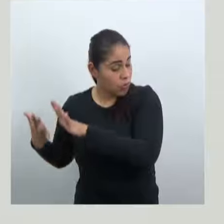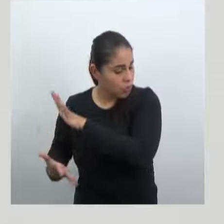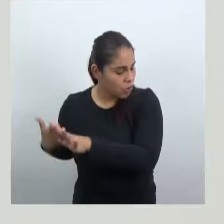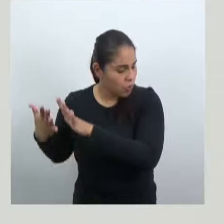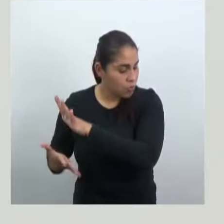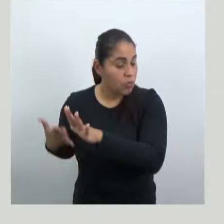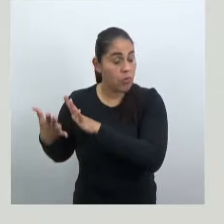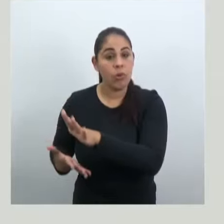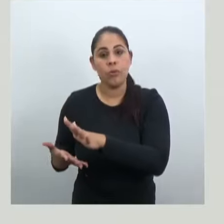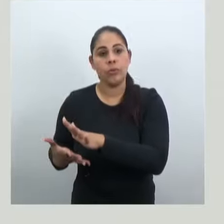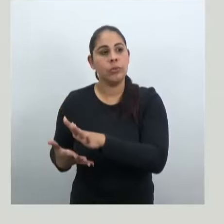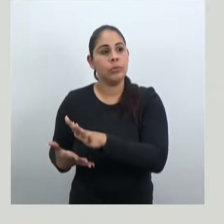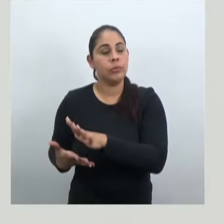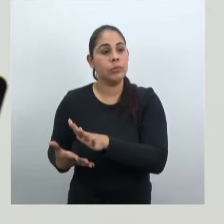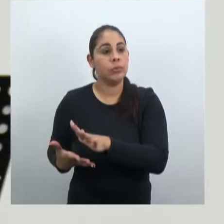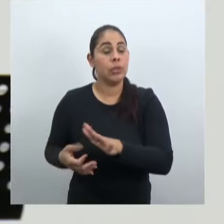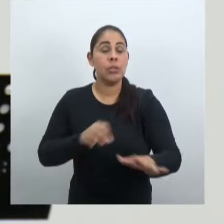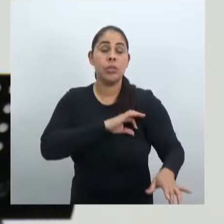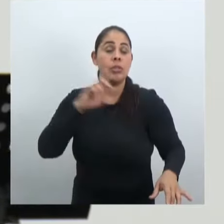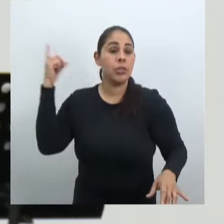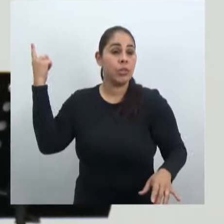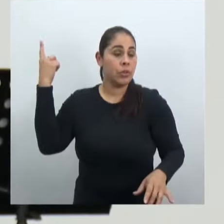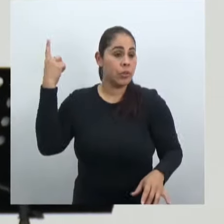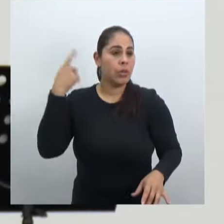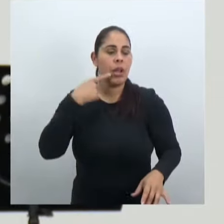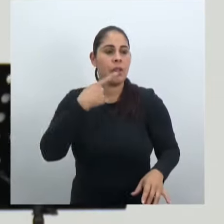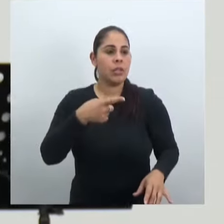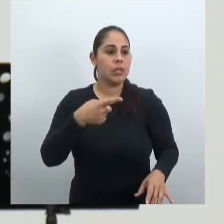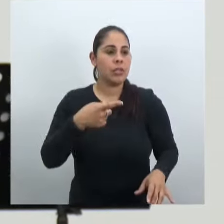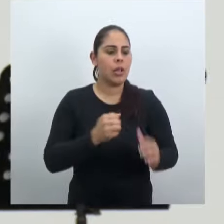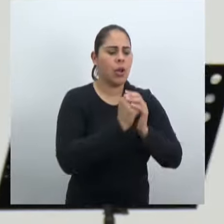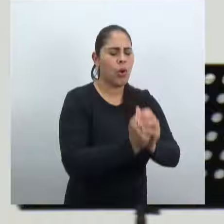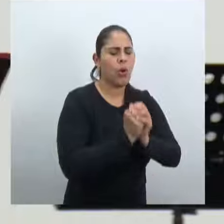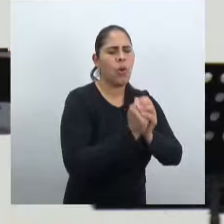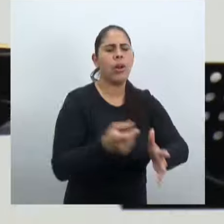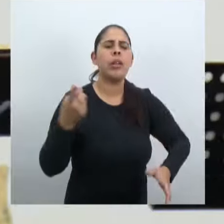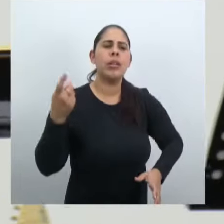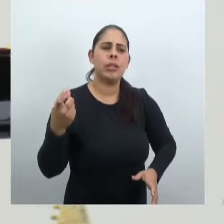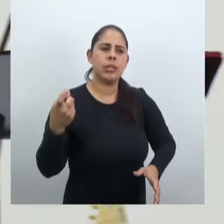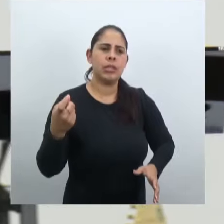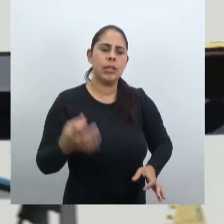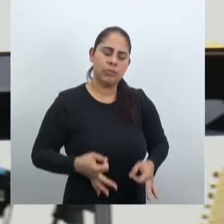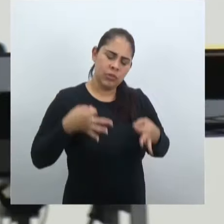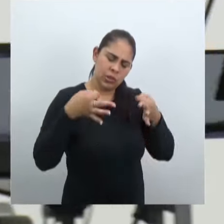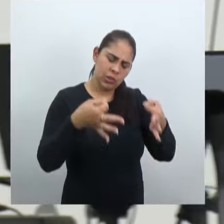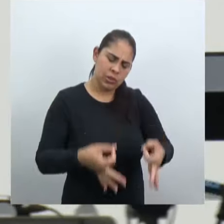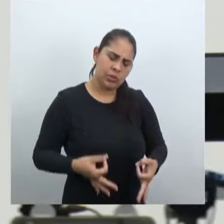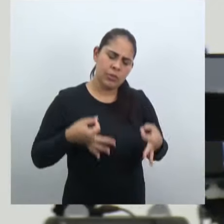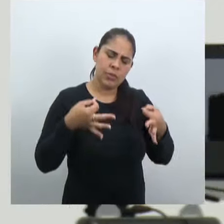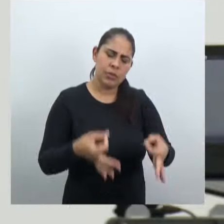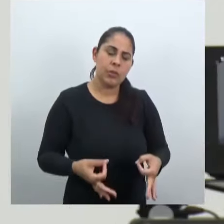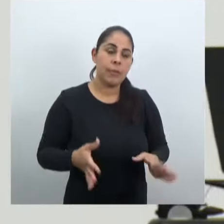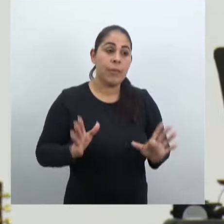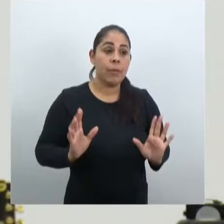reciba. Y dice el Señor, le dio una parábola sobre la necesidad de orar siempre. Pero